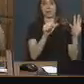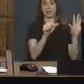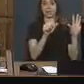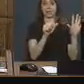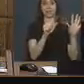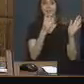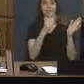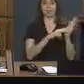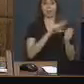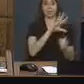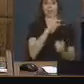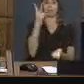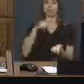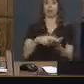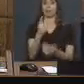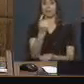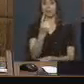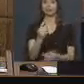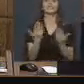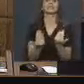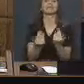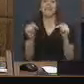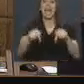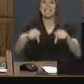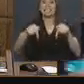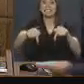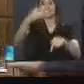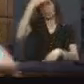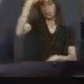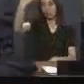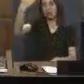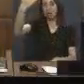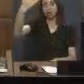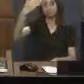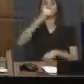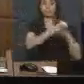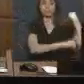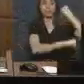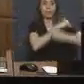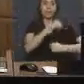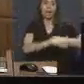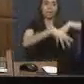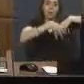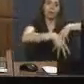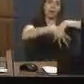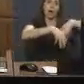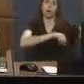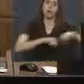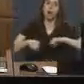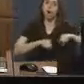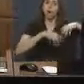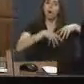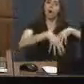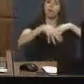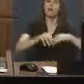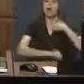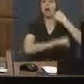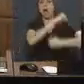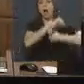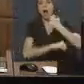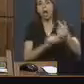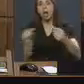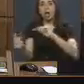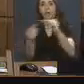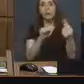por cierto, el 2011, era este. Después de años de movilizaciones, años de discusiones, años